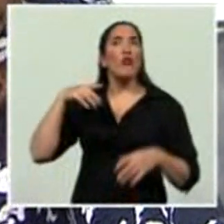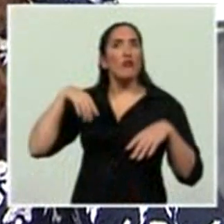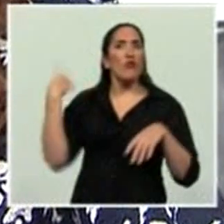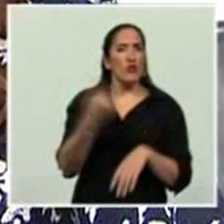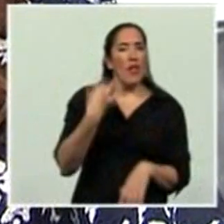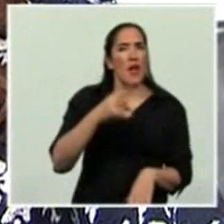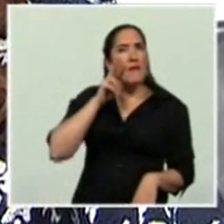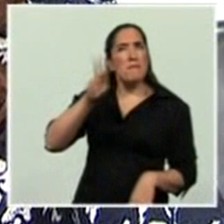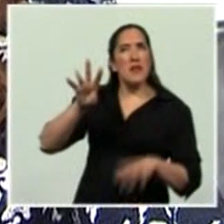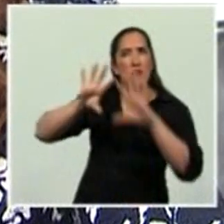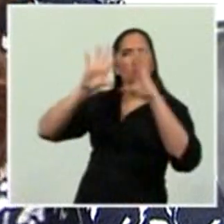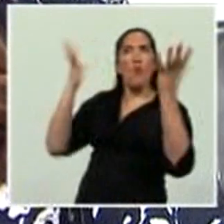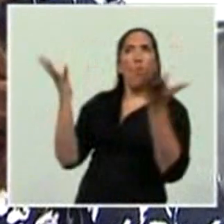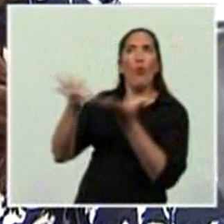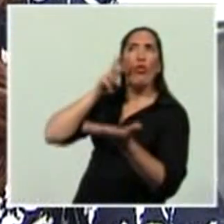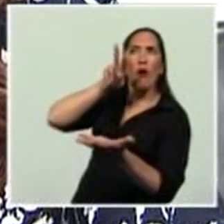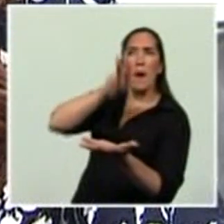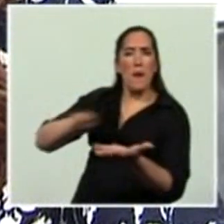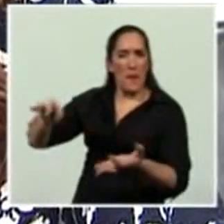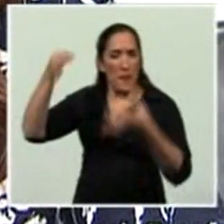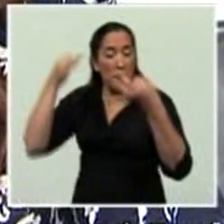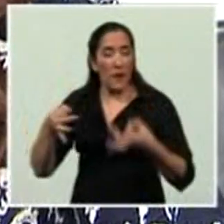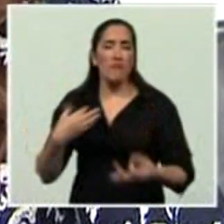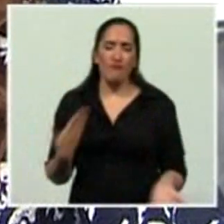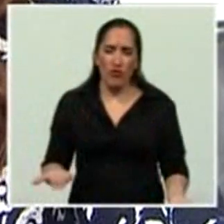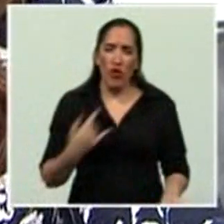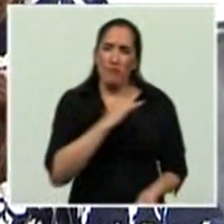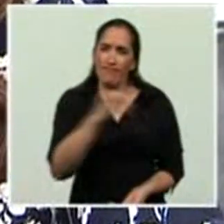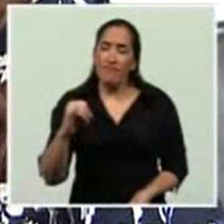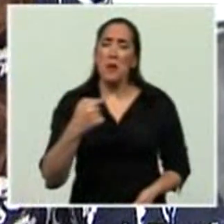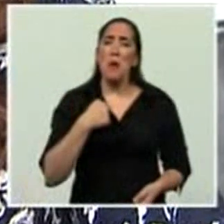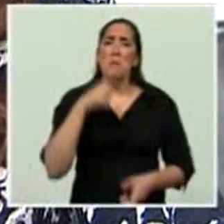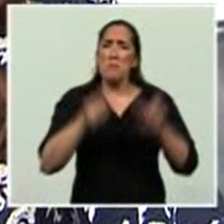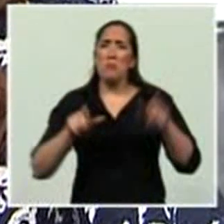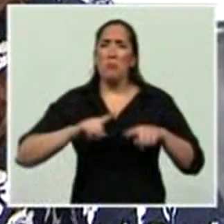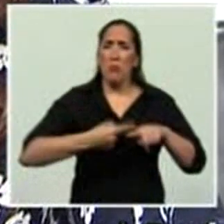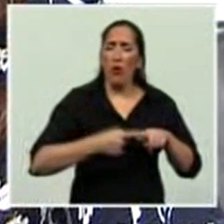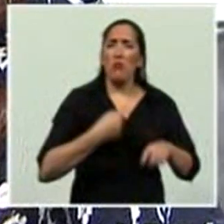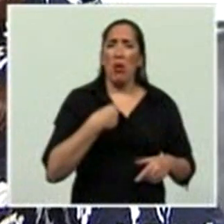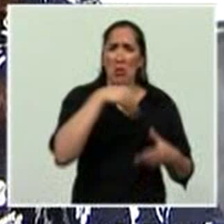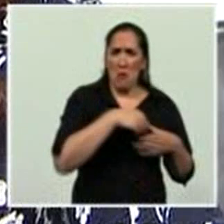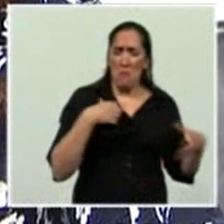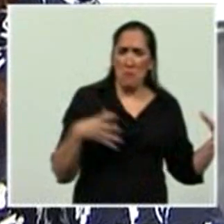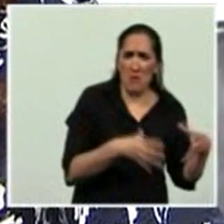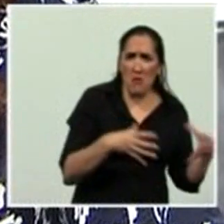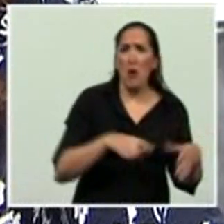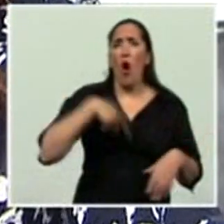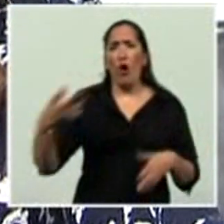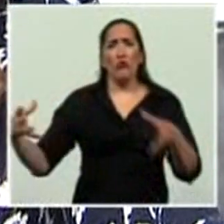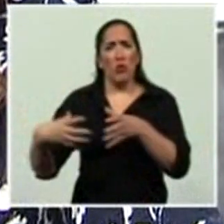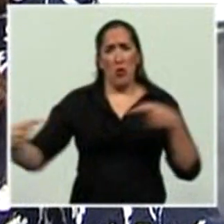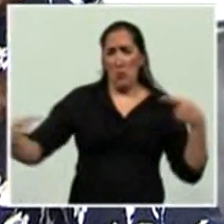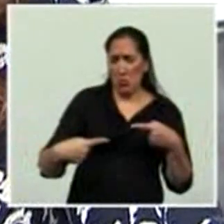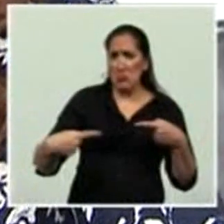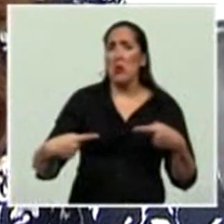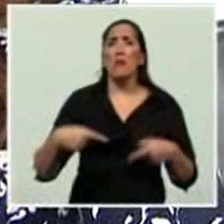y yo le recomiendo a todos los dirigentes políticos de mi partido de las fuerzas de la oposición y a